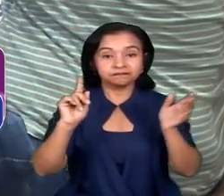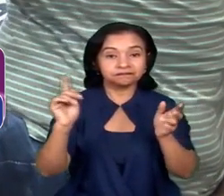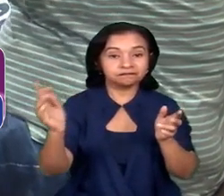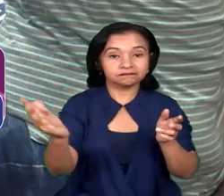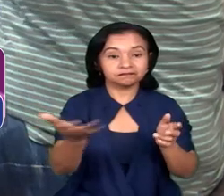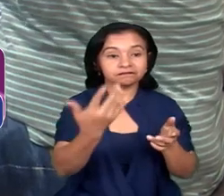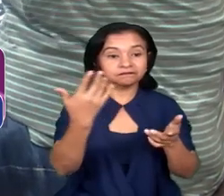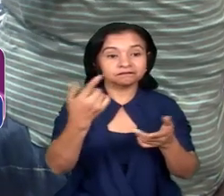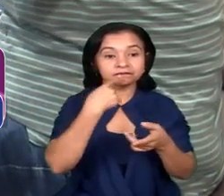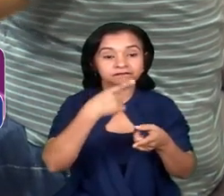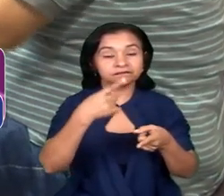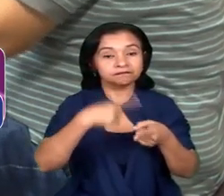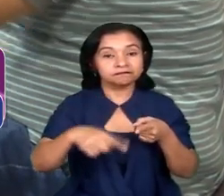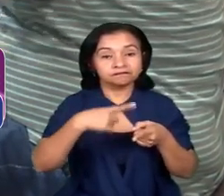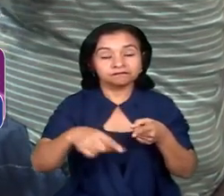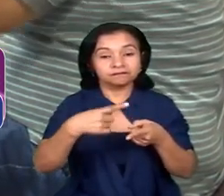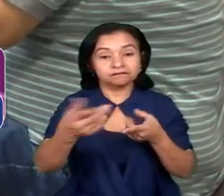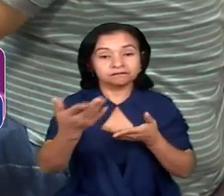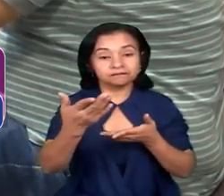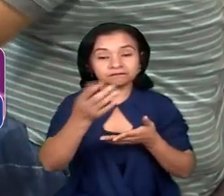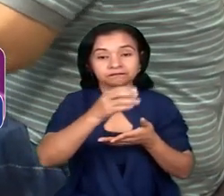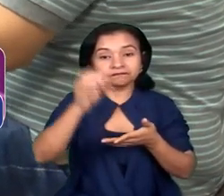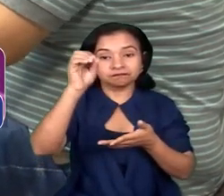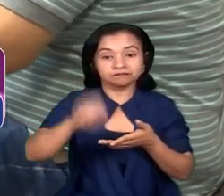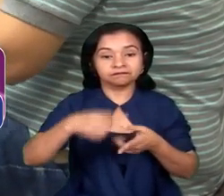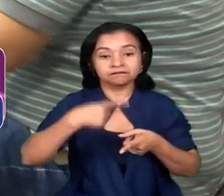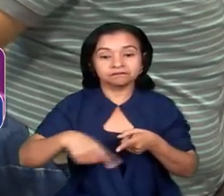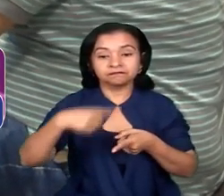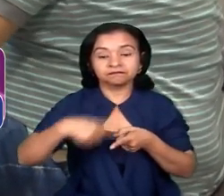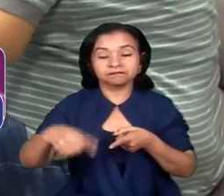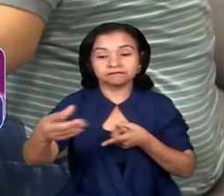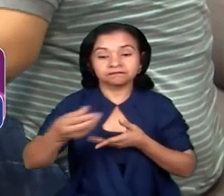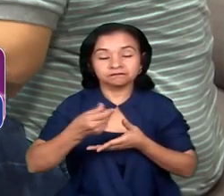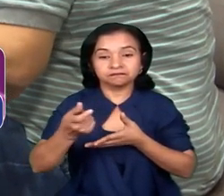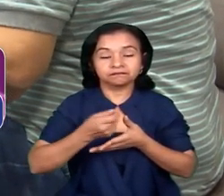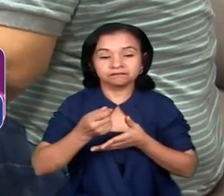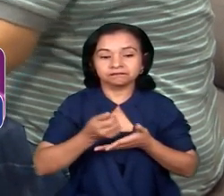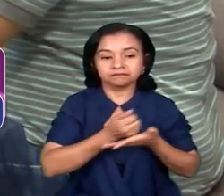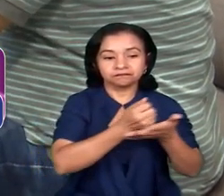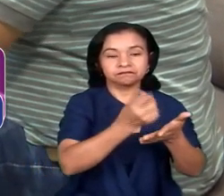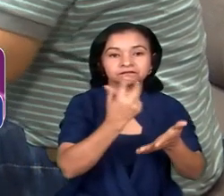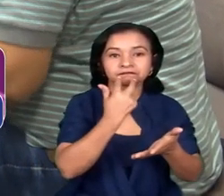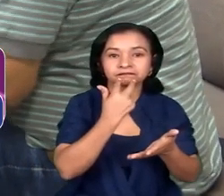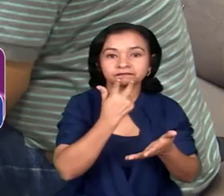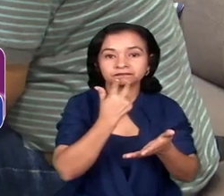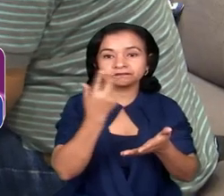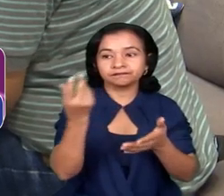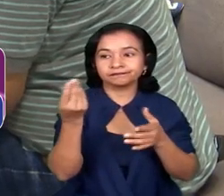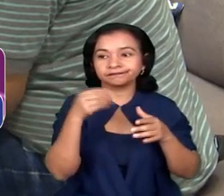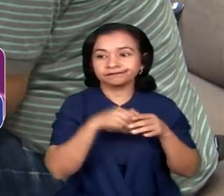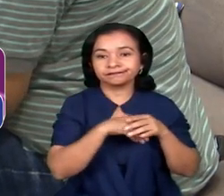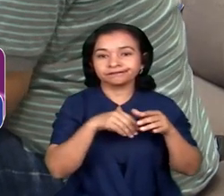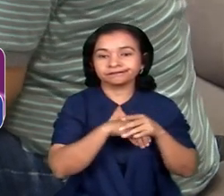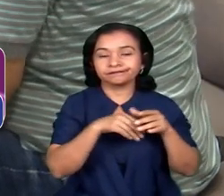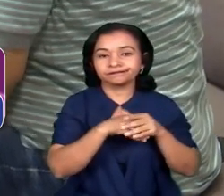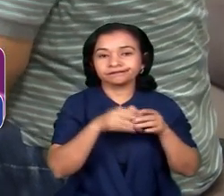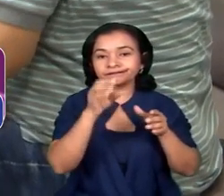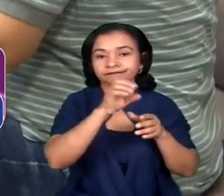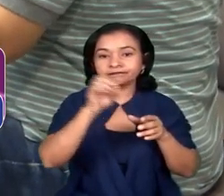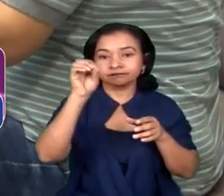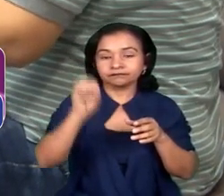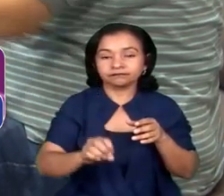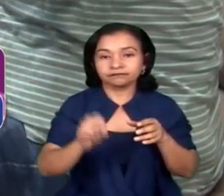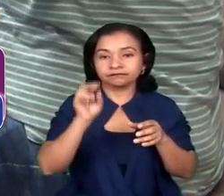todos los están agarrando y les están metiendo, solo cobrando, recibiendo, y no están desembolsando. Le están metiendo los grandes intereses, no viendo